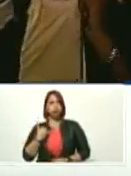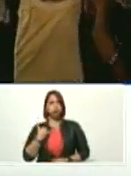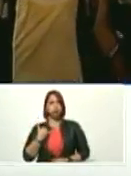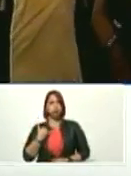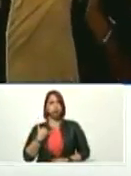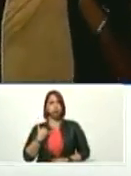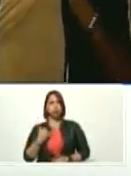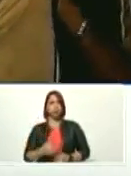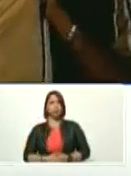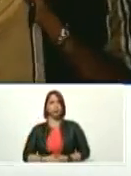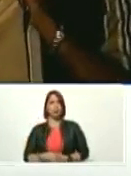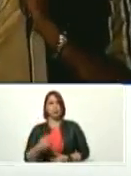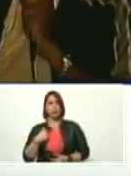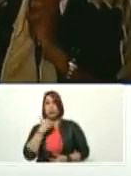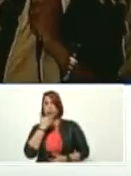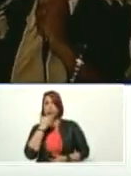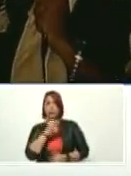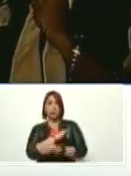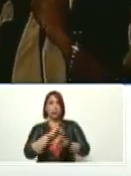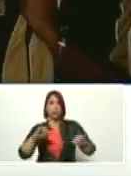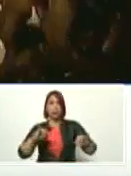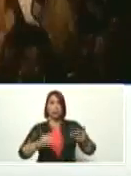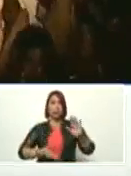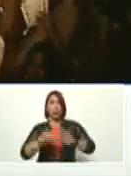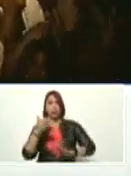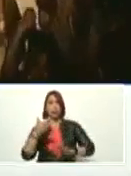acababa de salir de Miraflores,